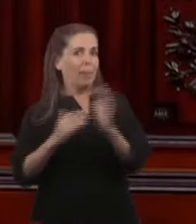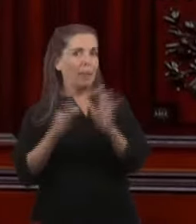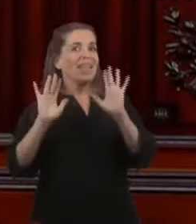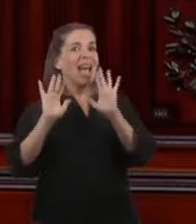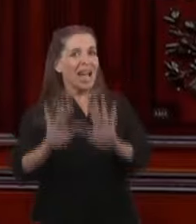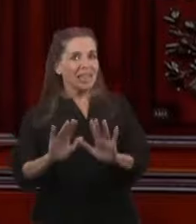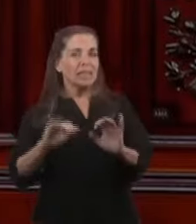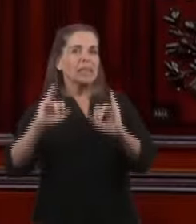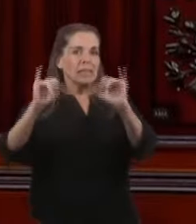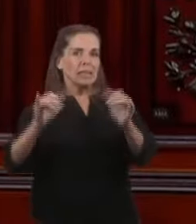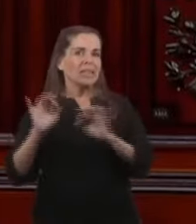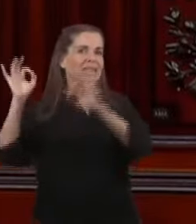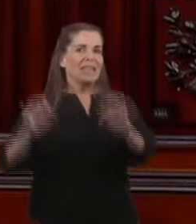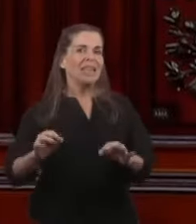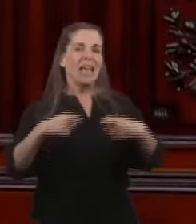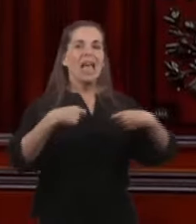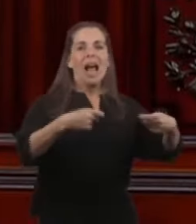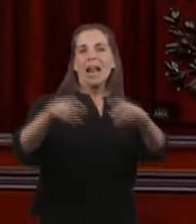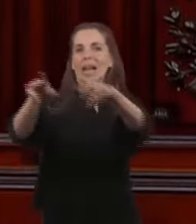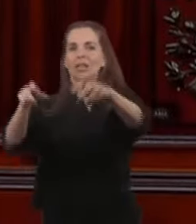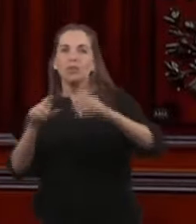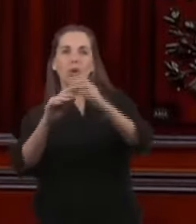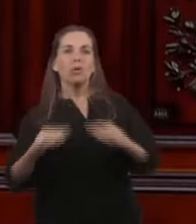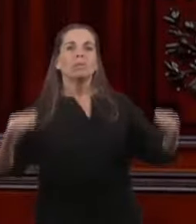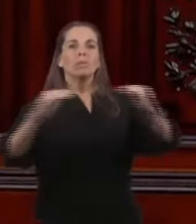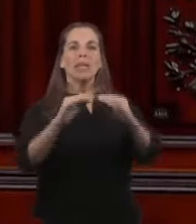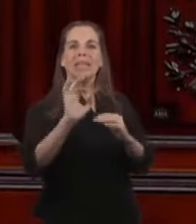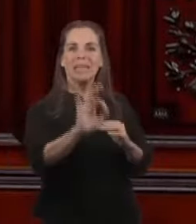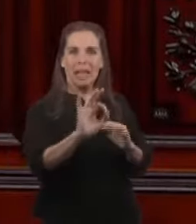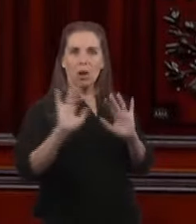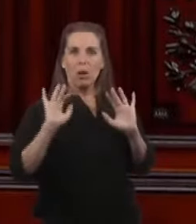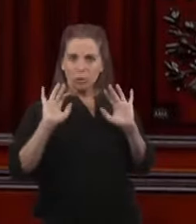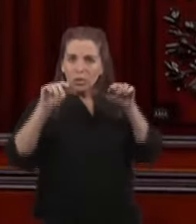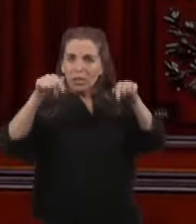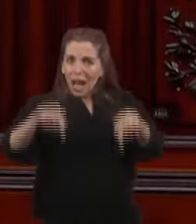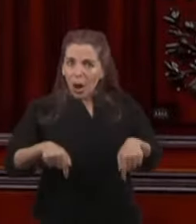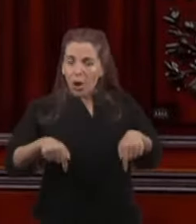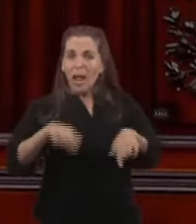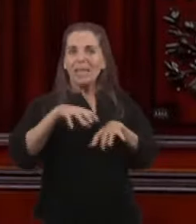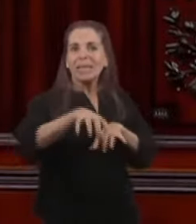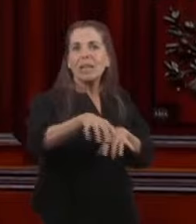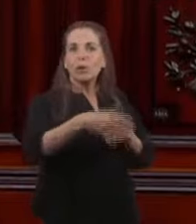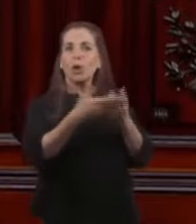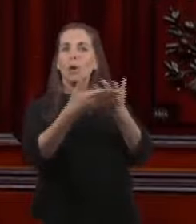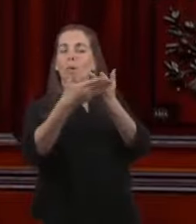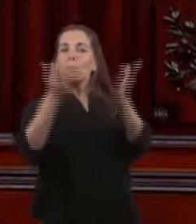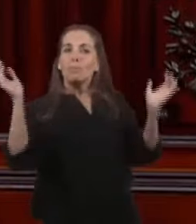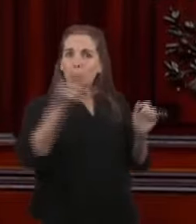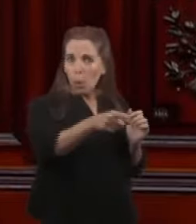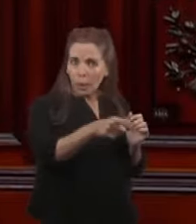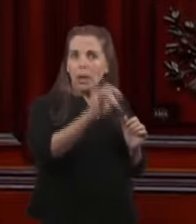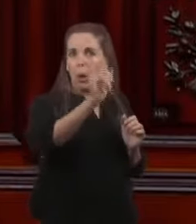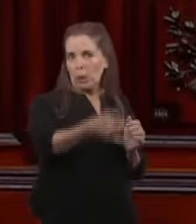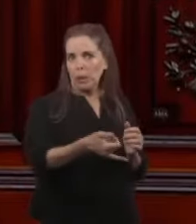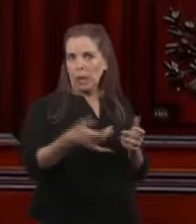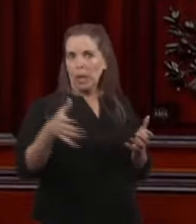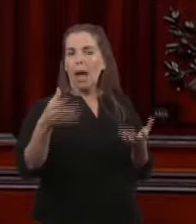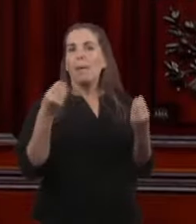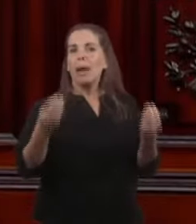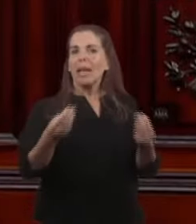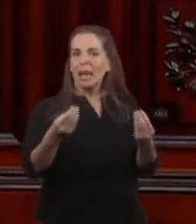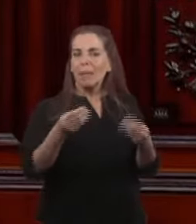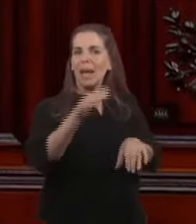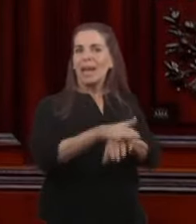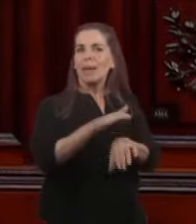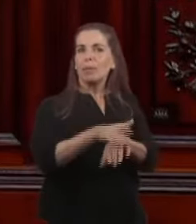cero por lo tanto esta vez será el sector público y no el privado el que absorberá los efectos de las perturbaciones que